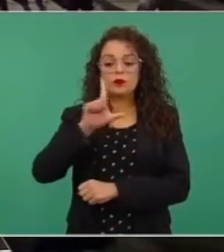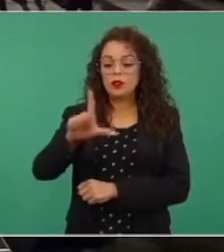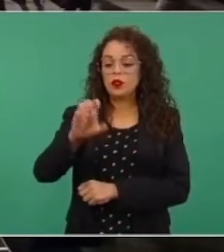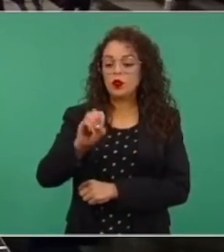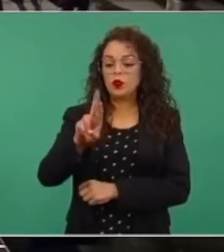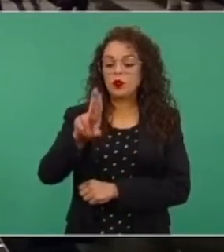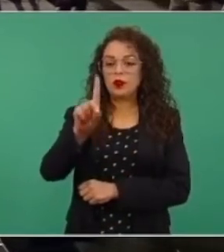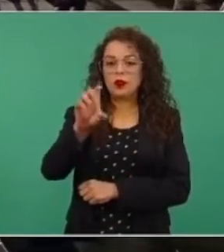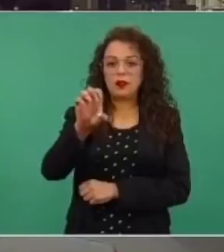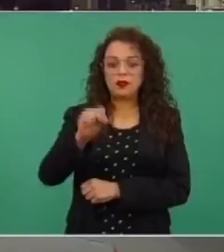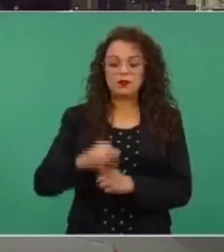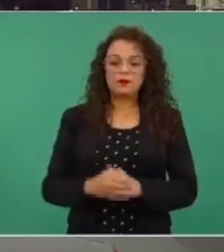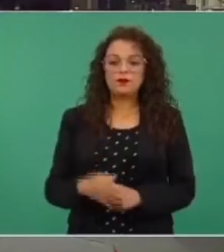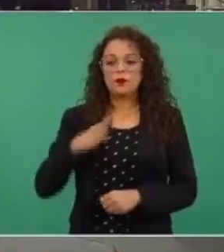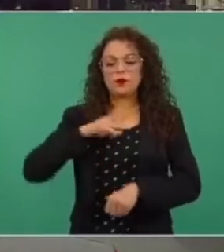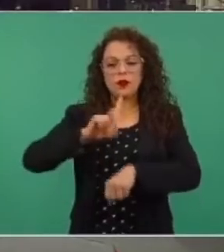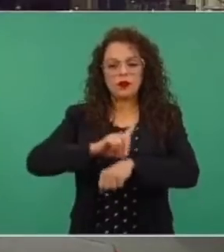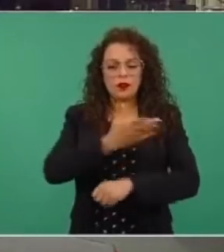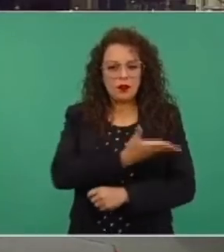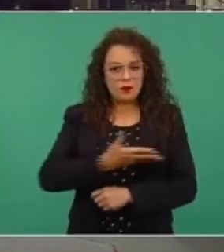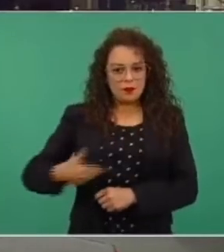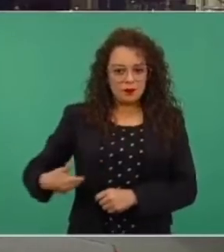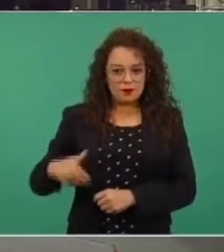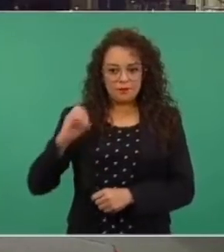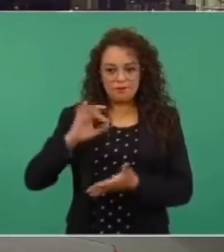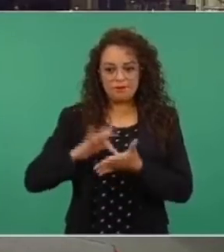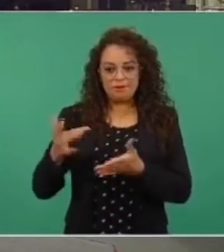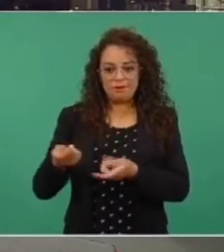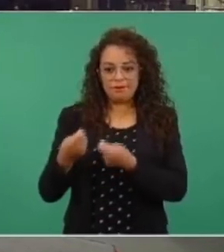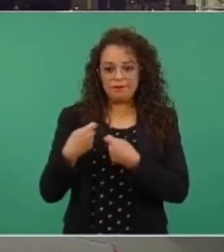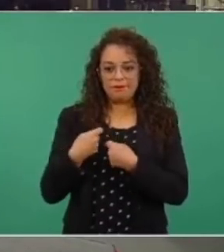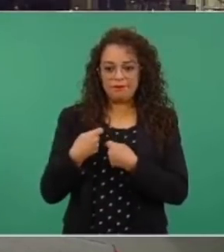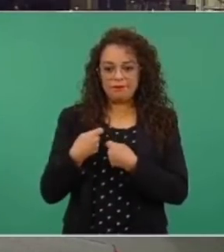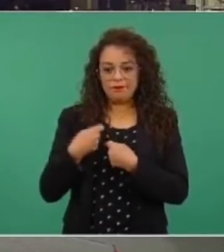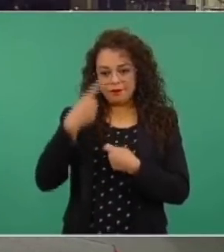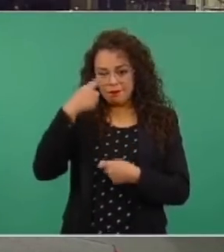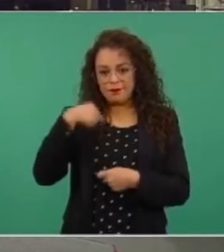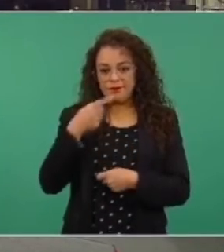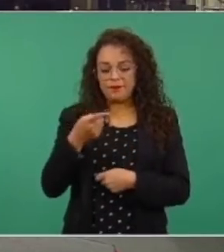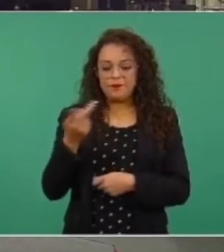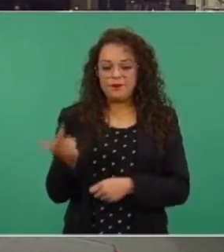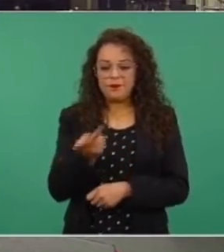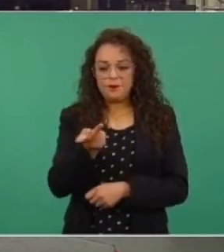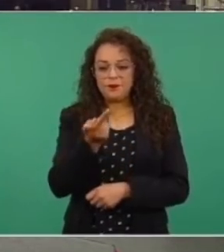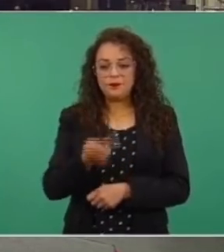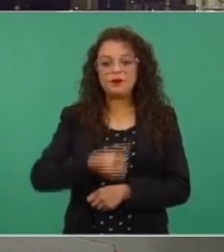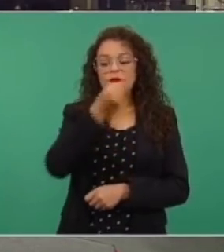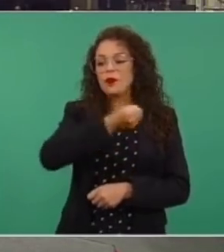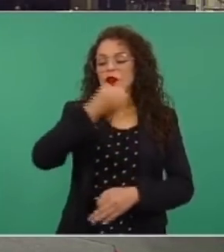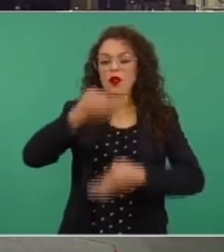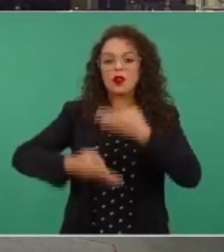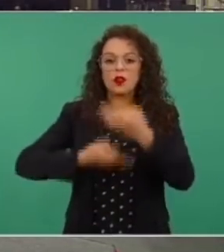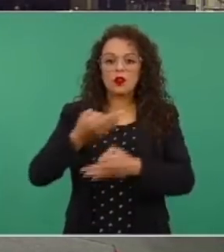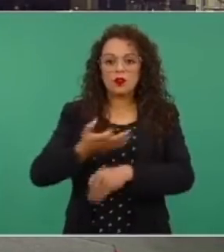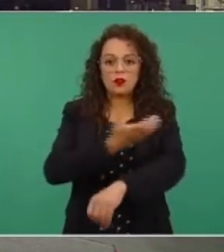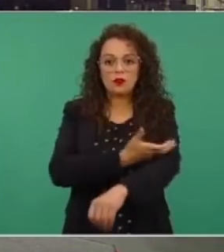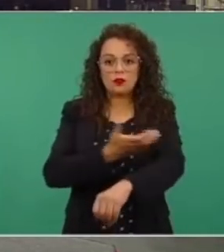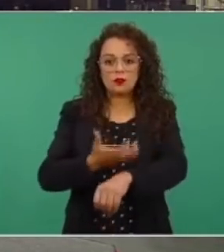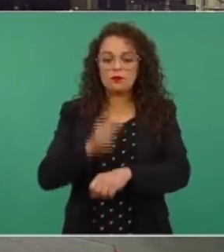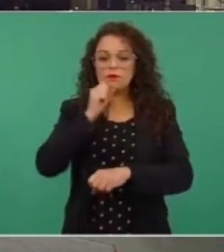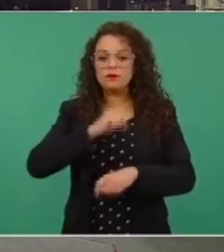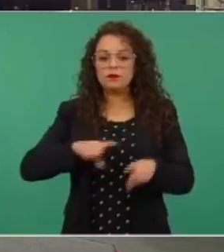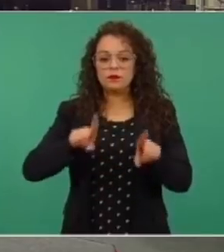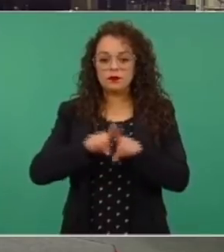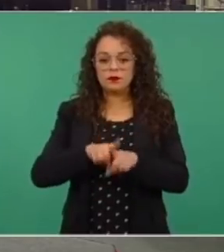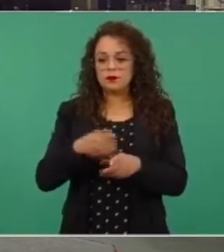Muy buenos días, señor presidente. Gracias por darme la palabra. Saludo a todos los que están acompañándolo y a mis compañeros